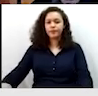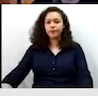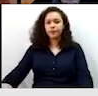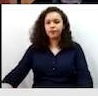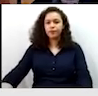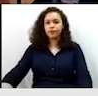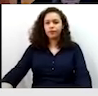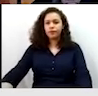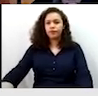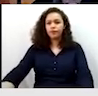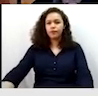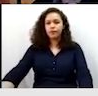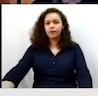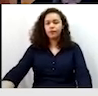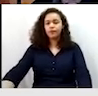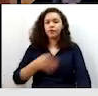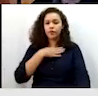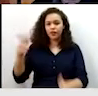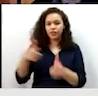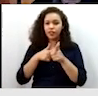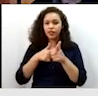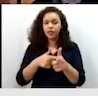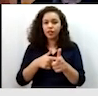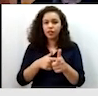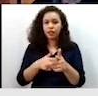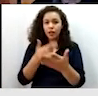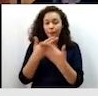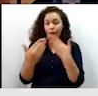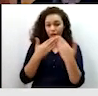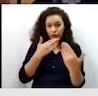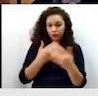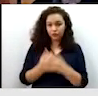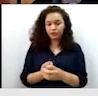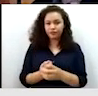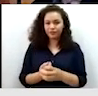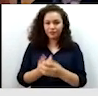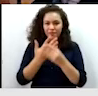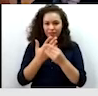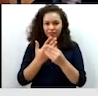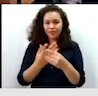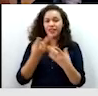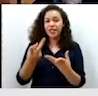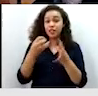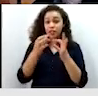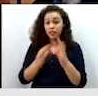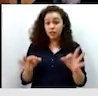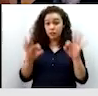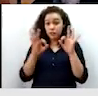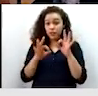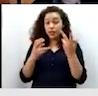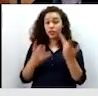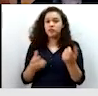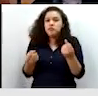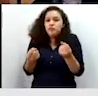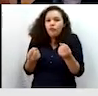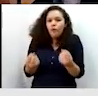Bueno, seguimos. Manitas, aquí es algo muy importante y que esto lo tenemos que haber